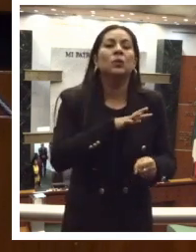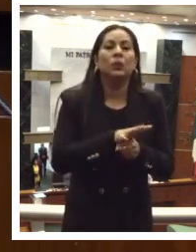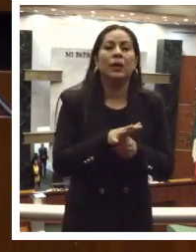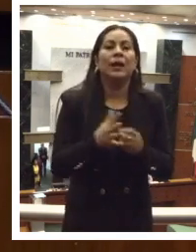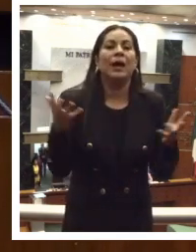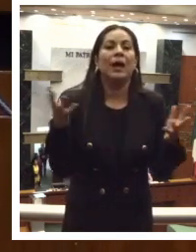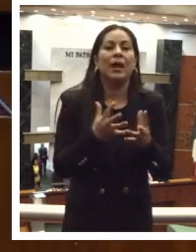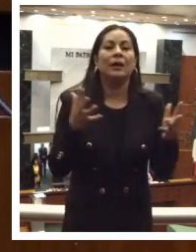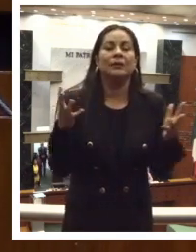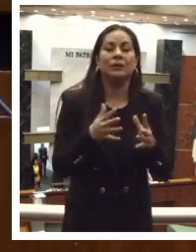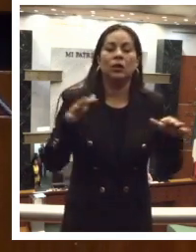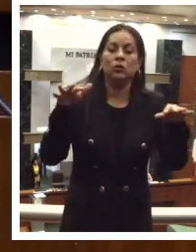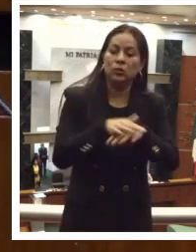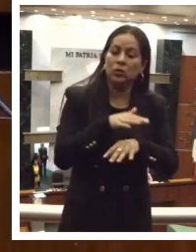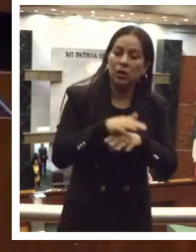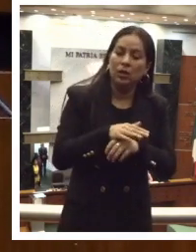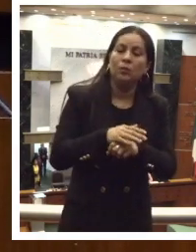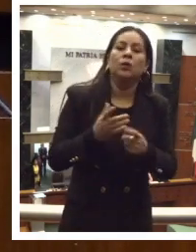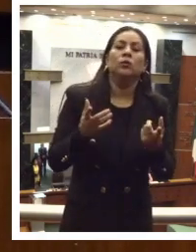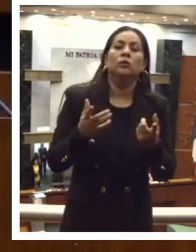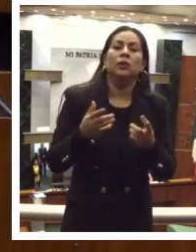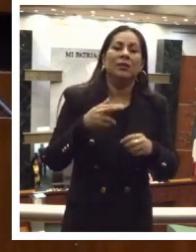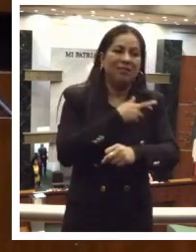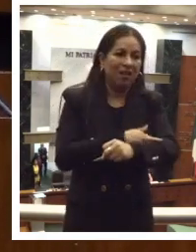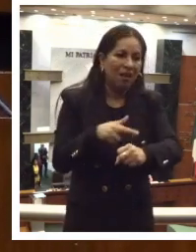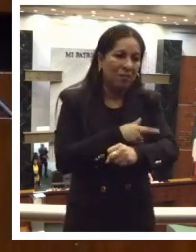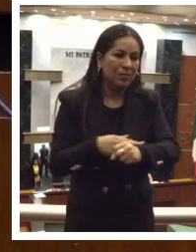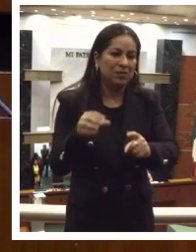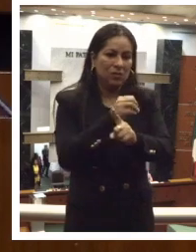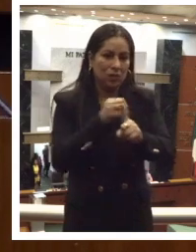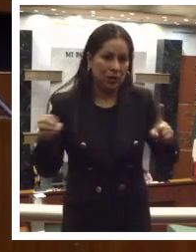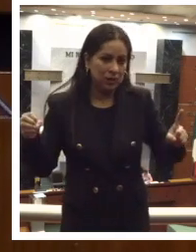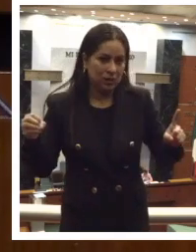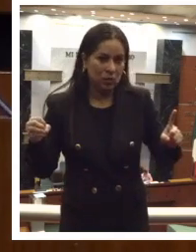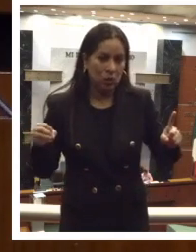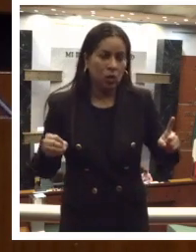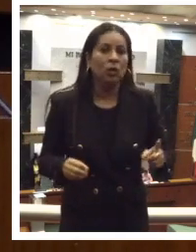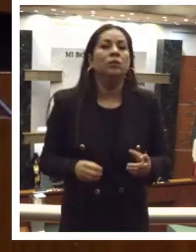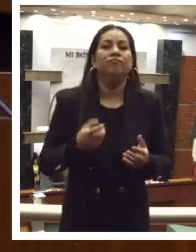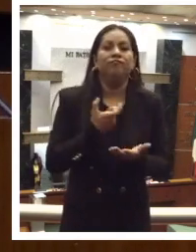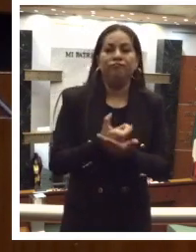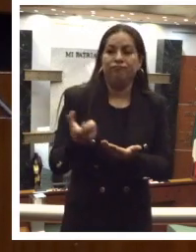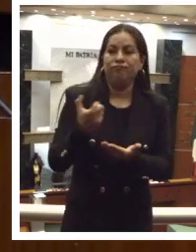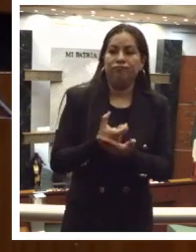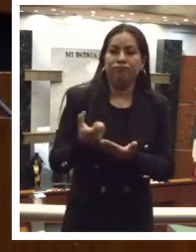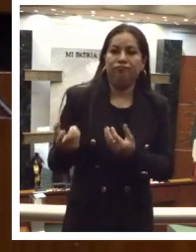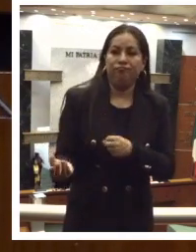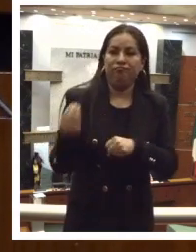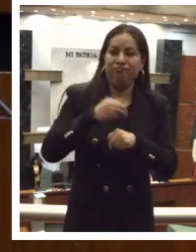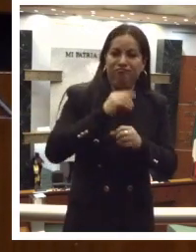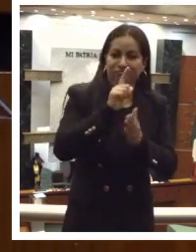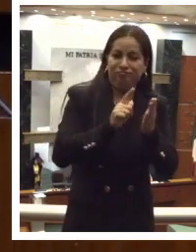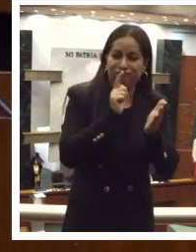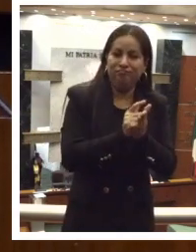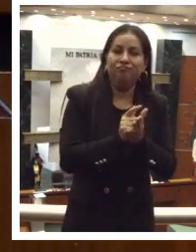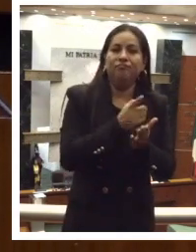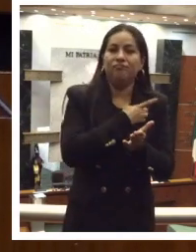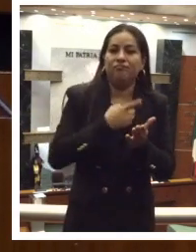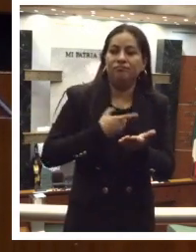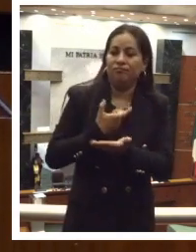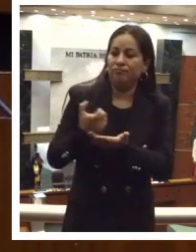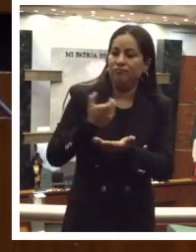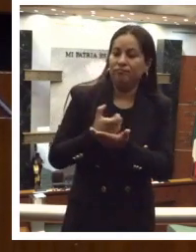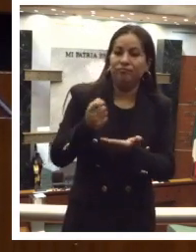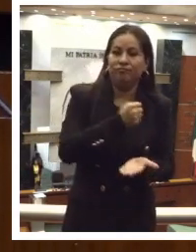hacer efectivos los cambios a nivel burocrático y organizacional. Los costos de implementar esta reforma deberán ser cubiertos con